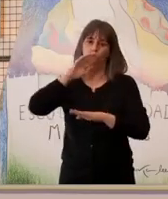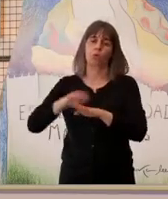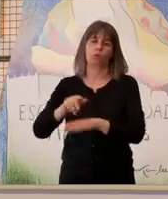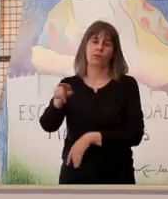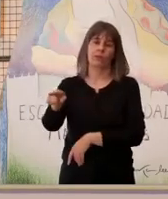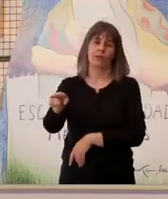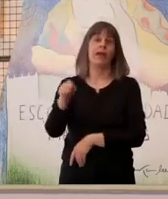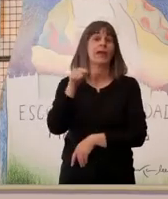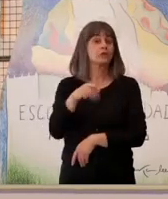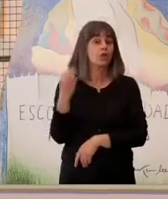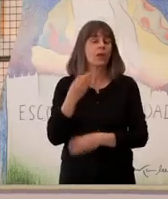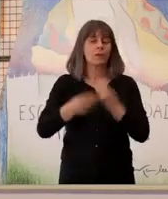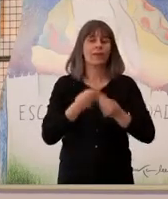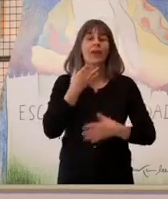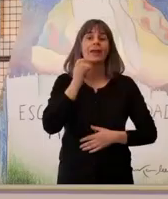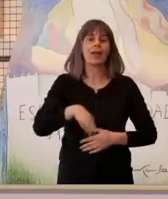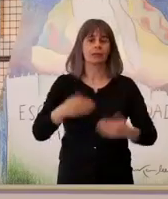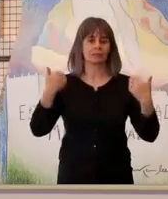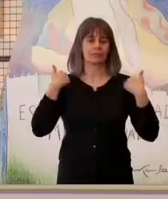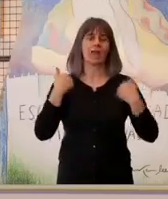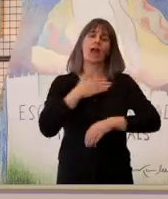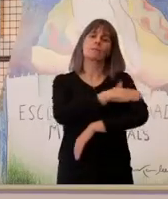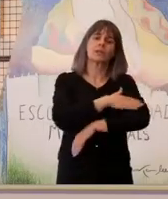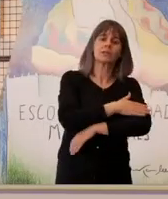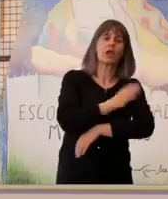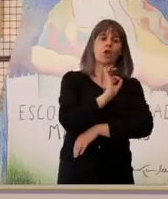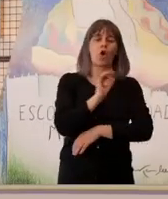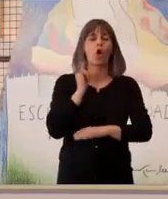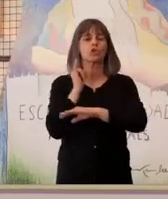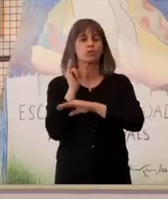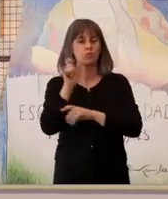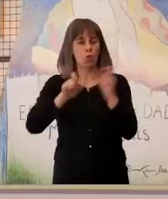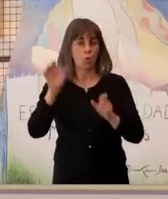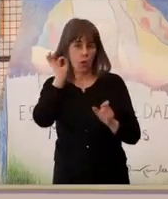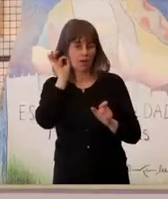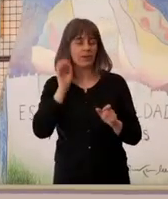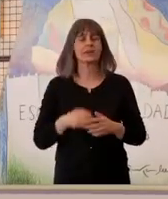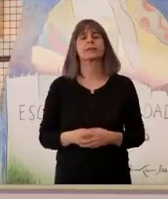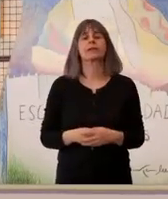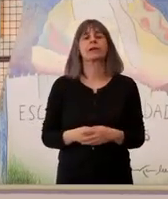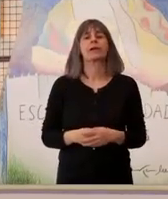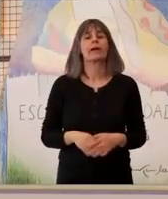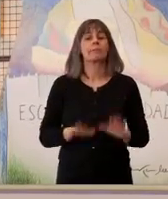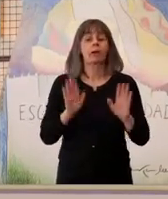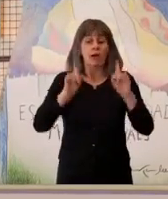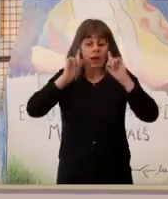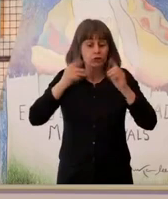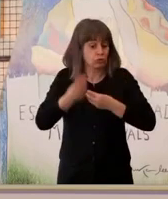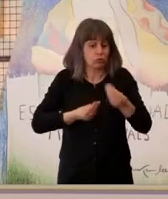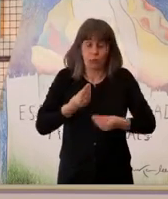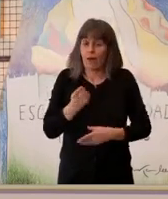esto lo tendría que haber hecho el Ministerio o el instituto de las mujeres pero si es si no se hace